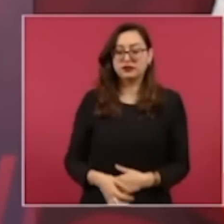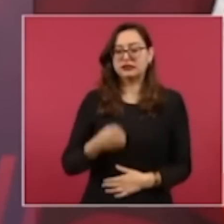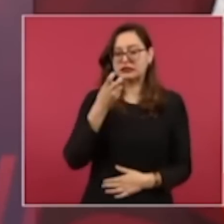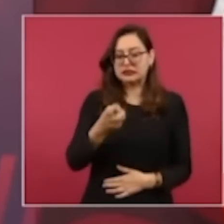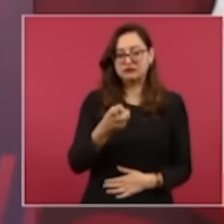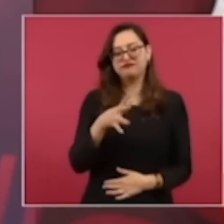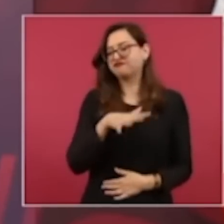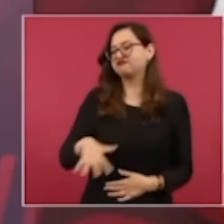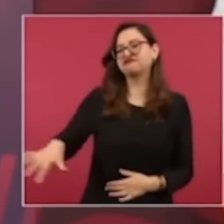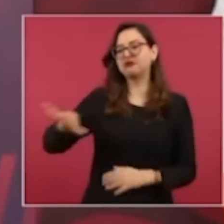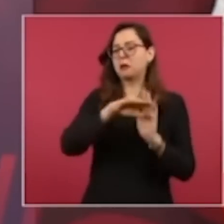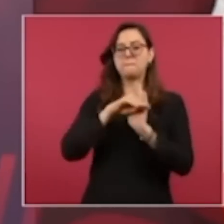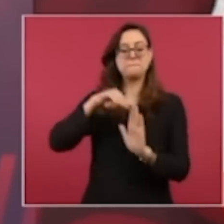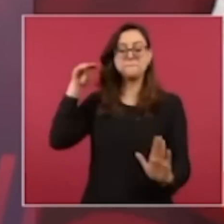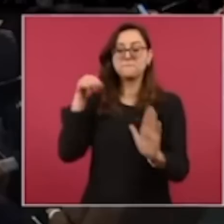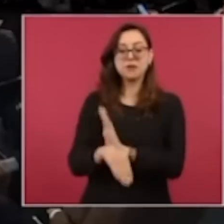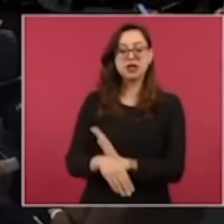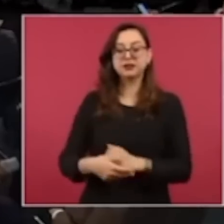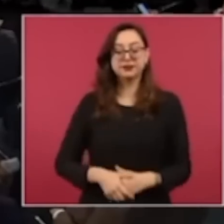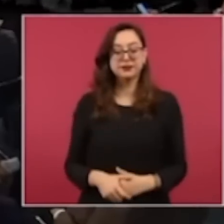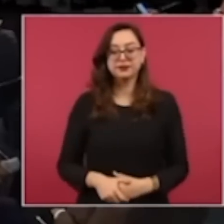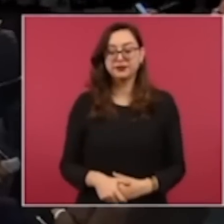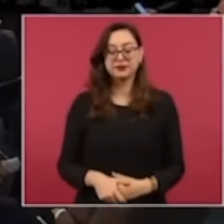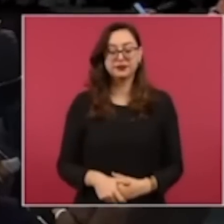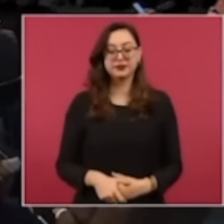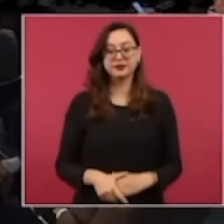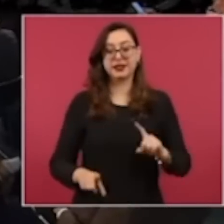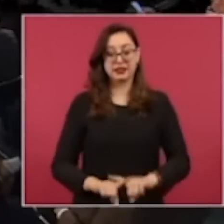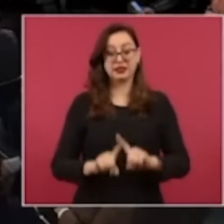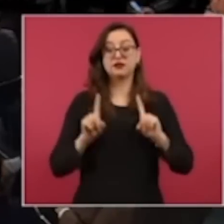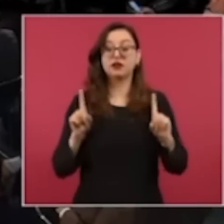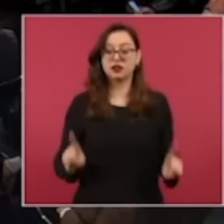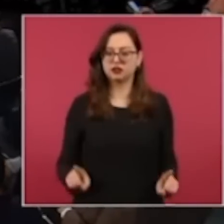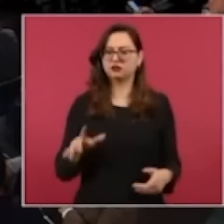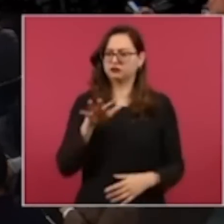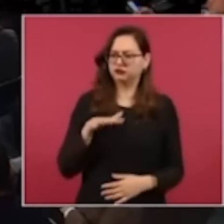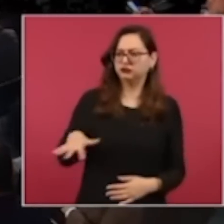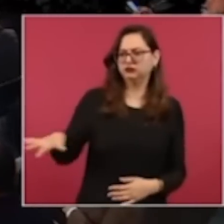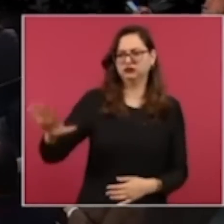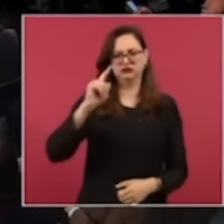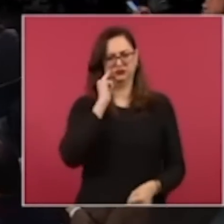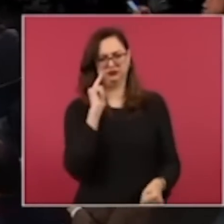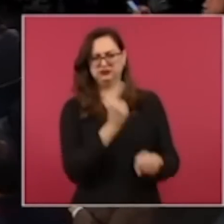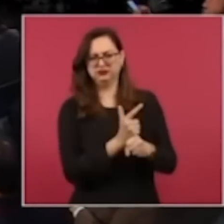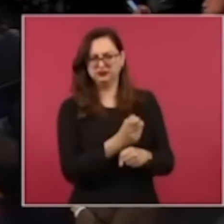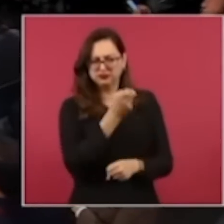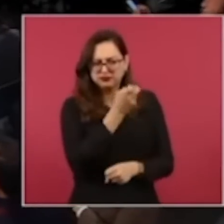es una sociedad perdida completamente. En cambio, una sociedad en donde